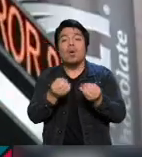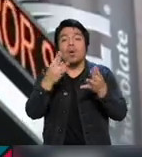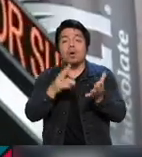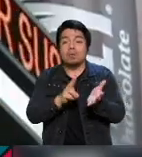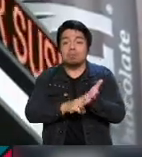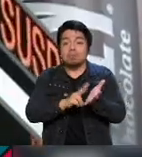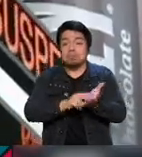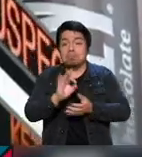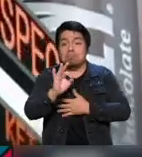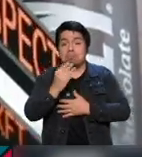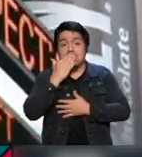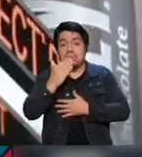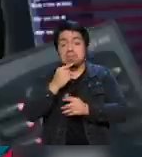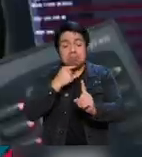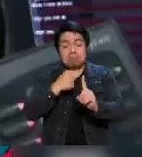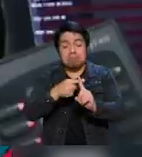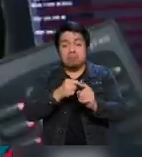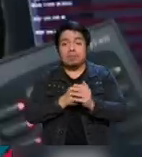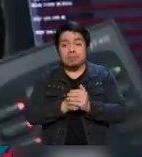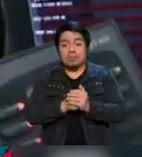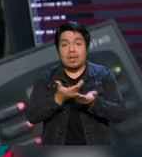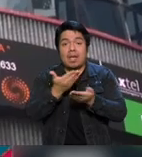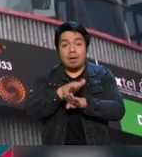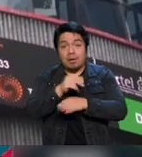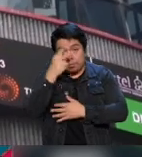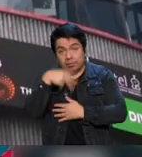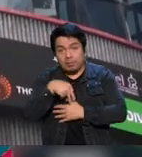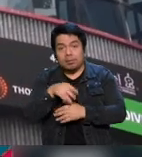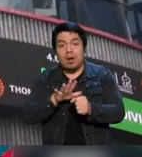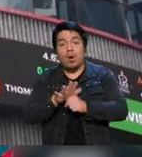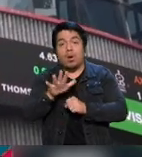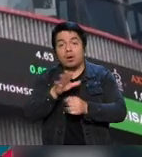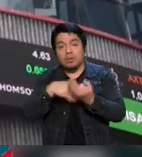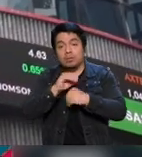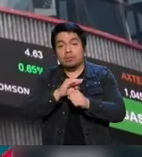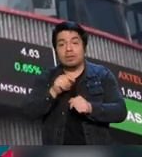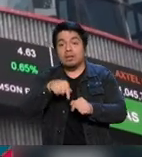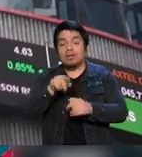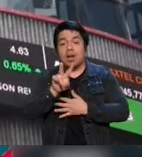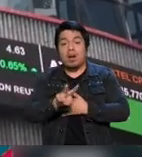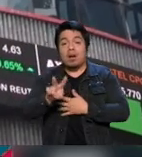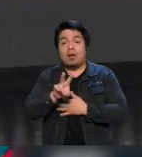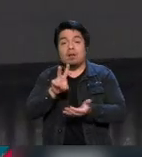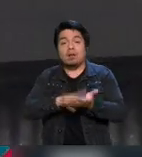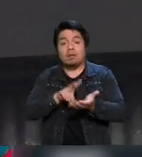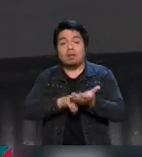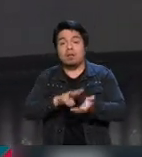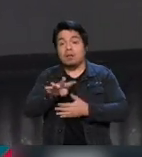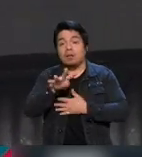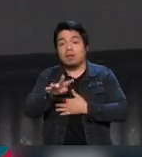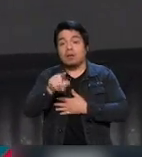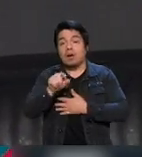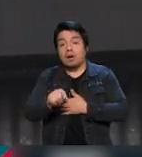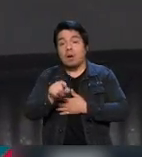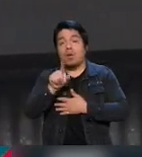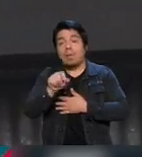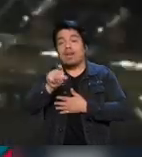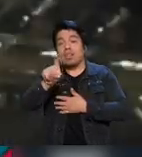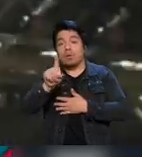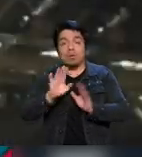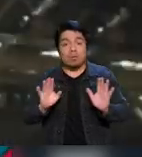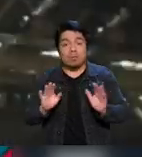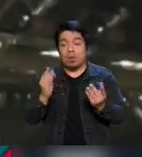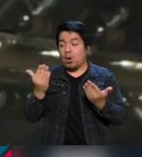números positivos. De acuerdo con el Banco de México, la divisa nacional cerró la jornada de este viernes con un valor de 19.21 unidades por